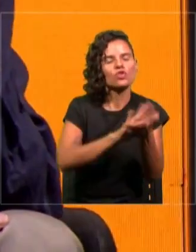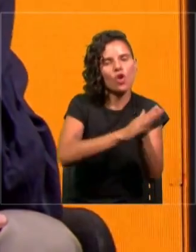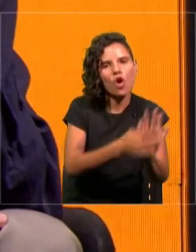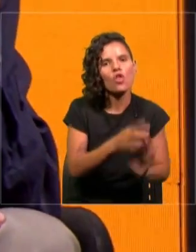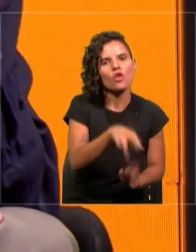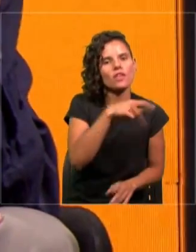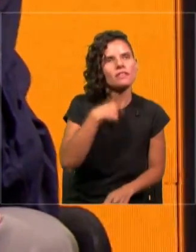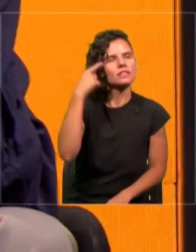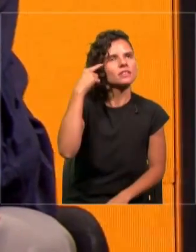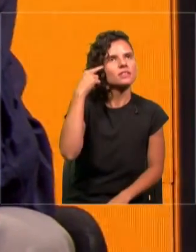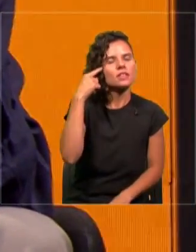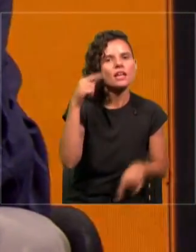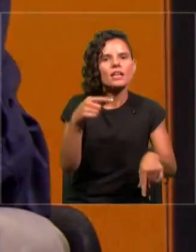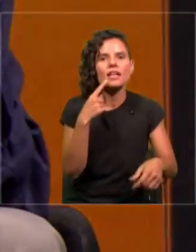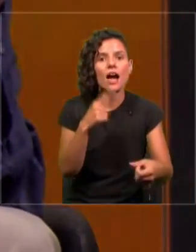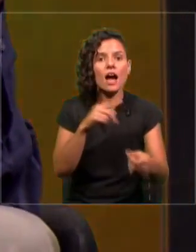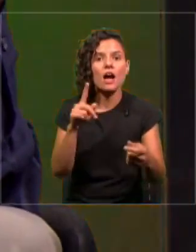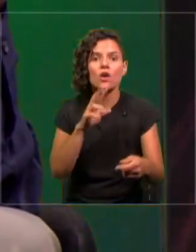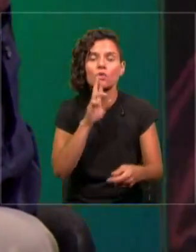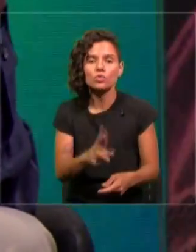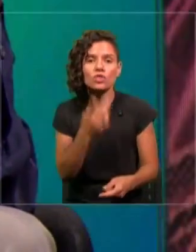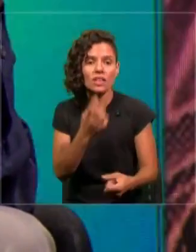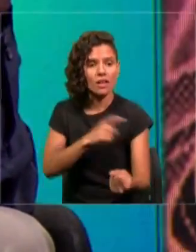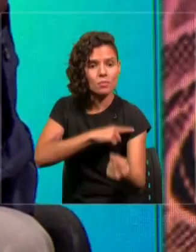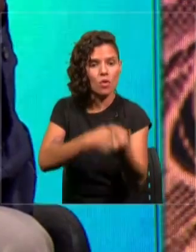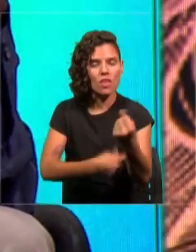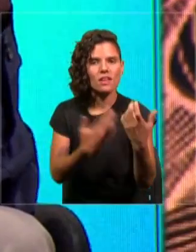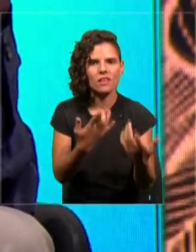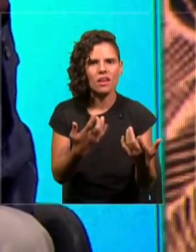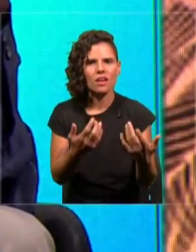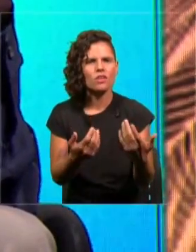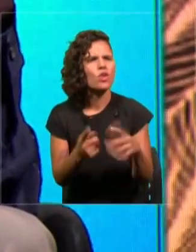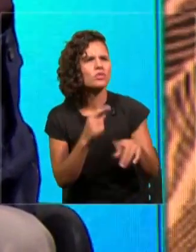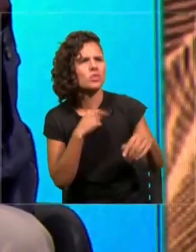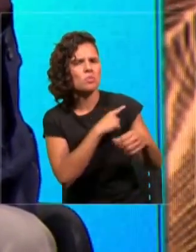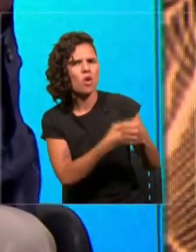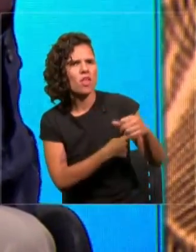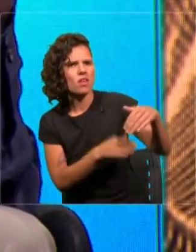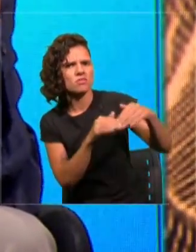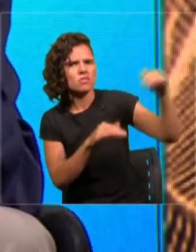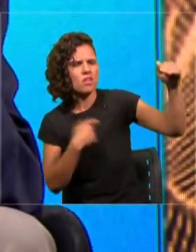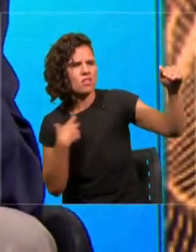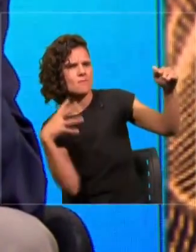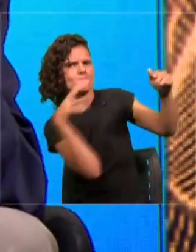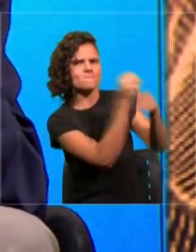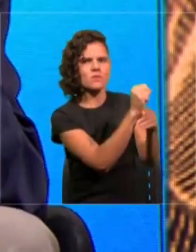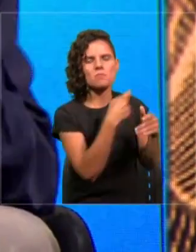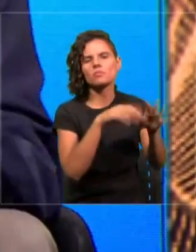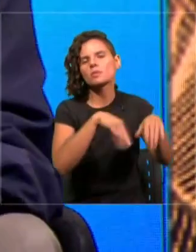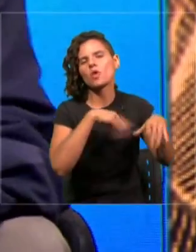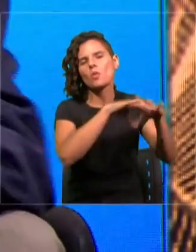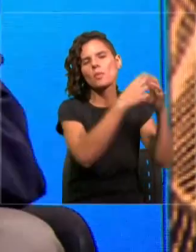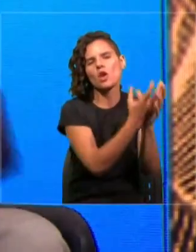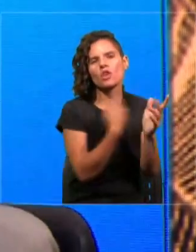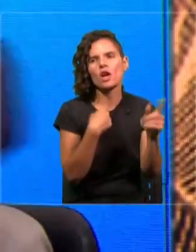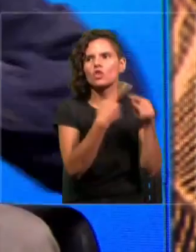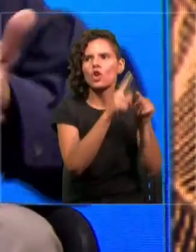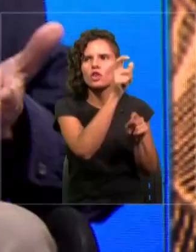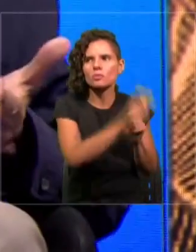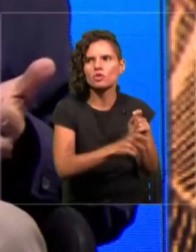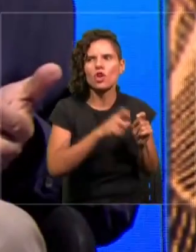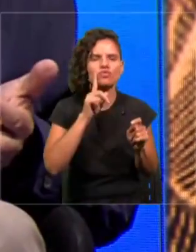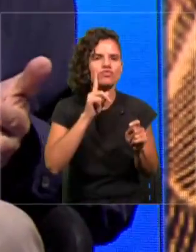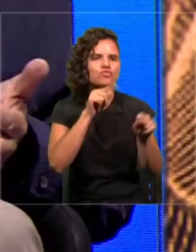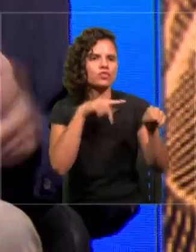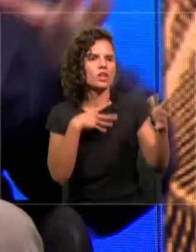poder consiste no en tomarse el poder que está en alguna parte como si fuera una pelota, o que lo tiene otro en sus manos y se lo